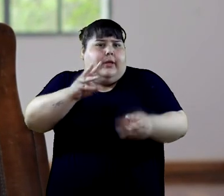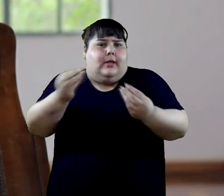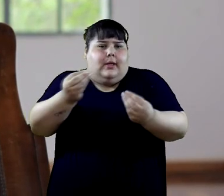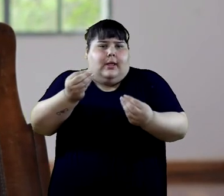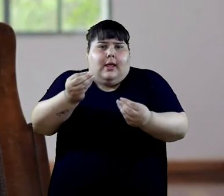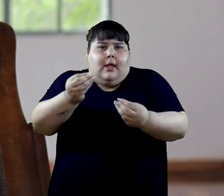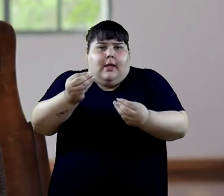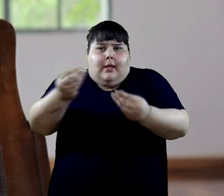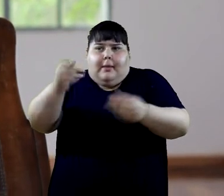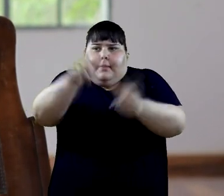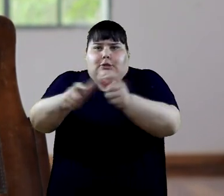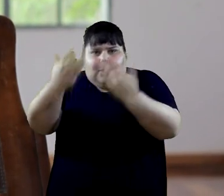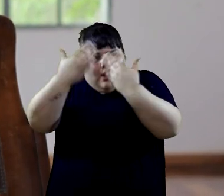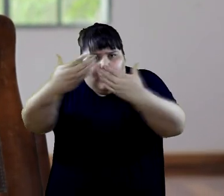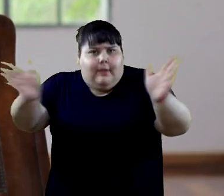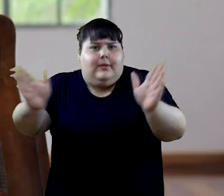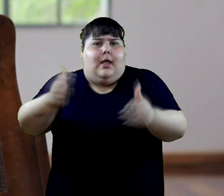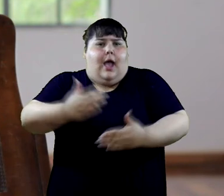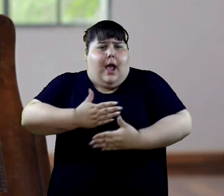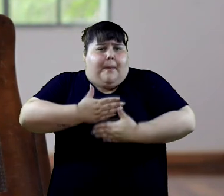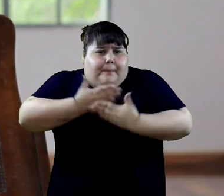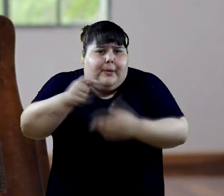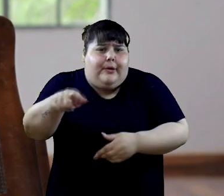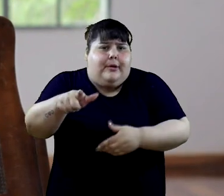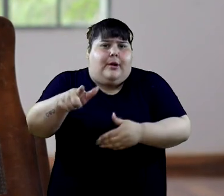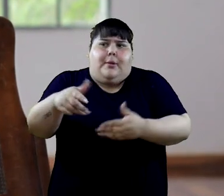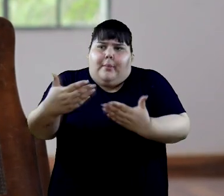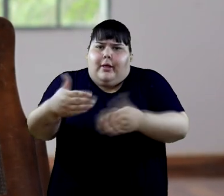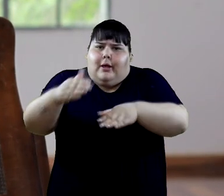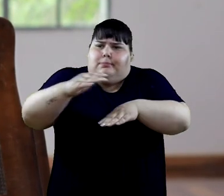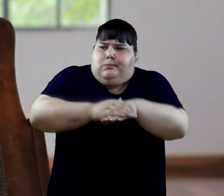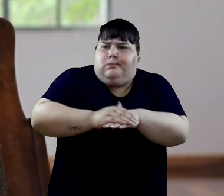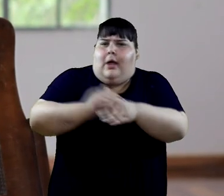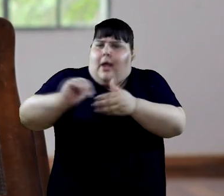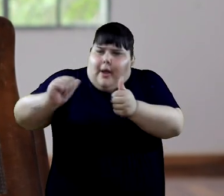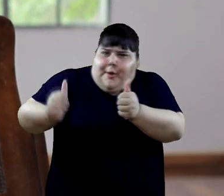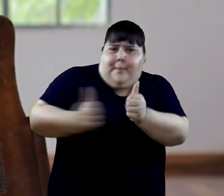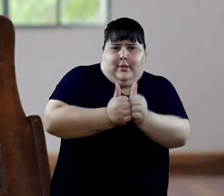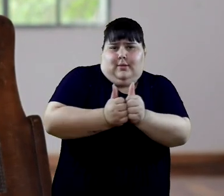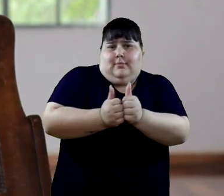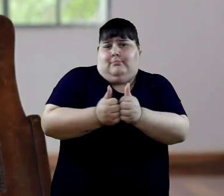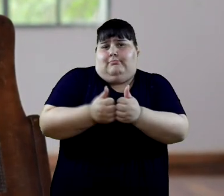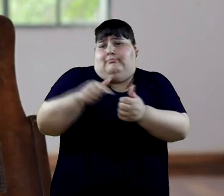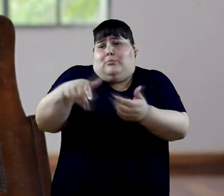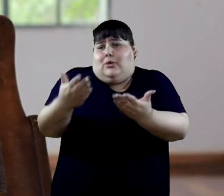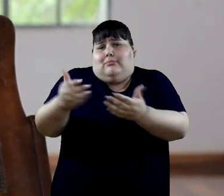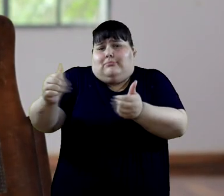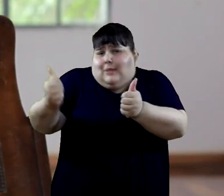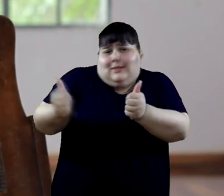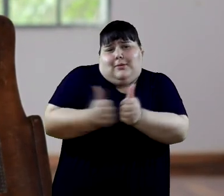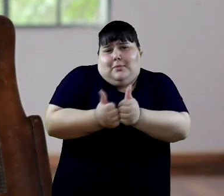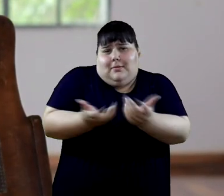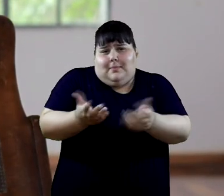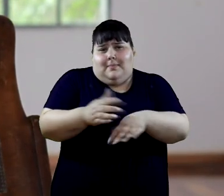dar vuelta a esas cabezas y que sean más amorosas, más conciliadoras, que sean aliadas.